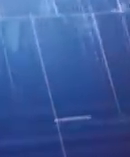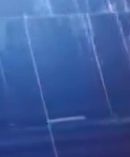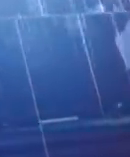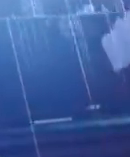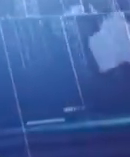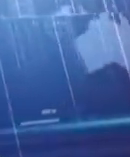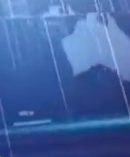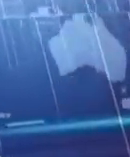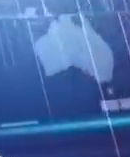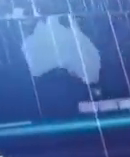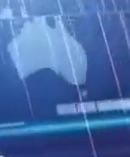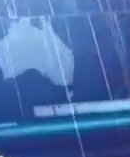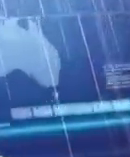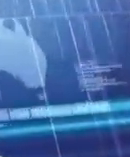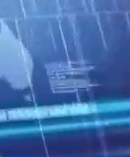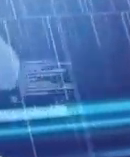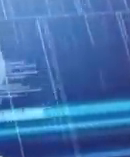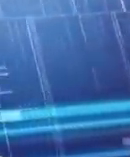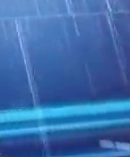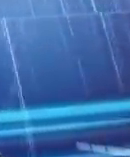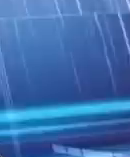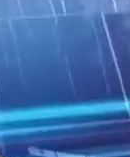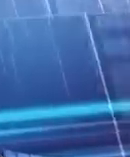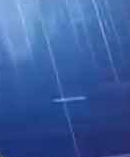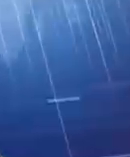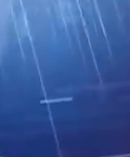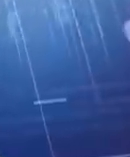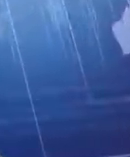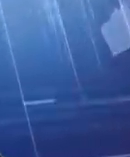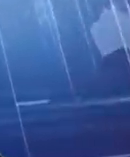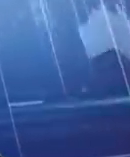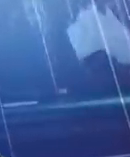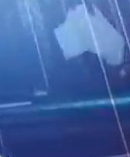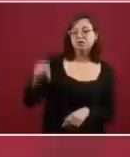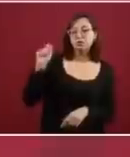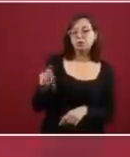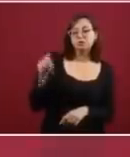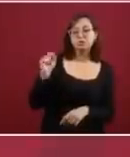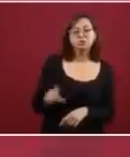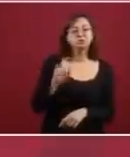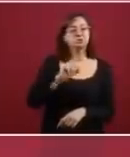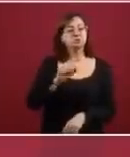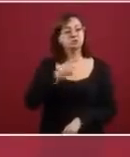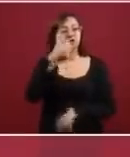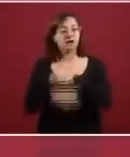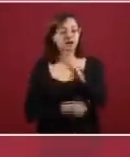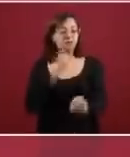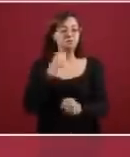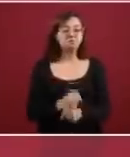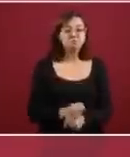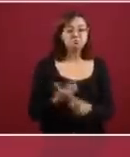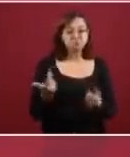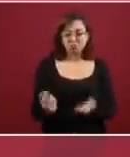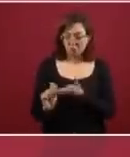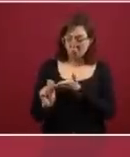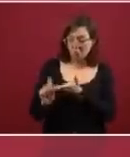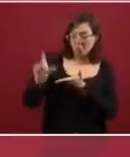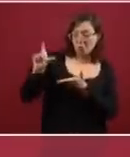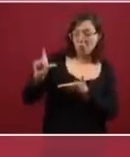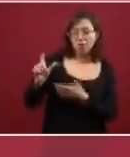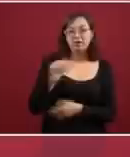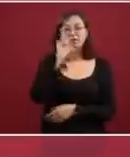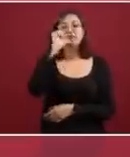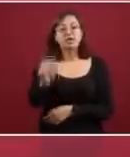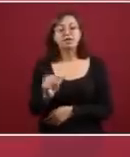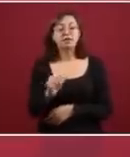más de 650 mil nuevos empleos solo este año. Vamos a verlo. Hoy seguramente no viene